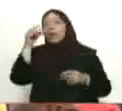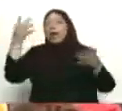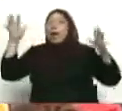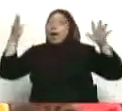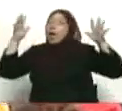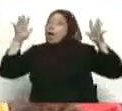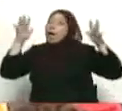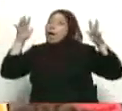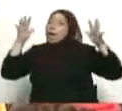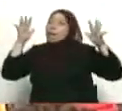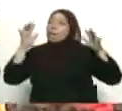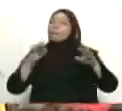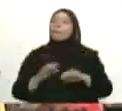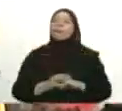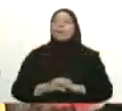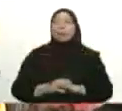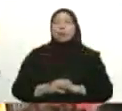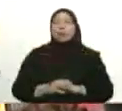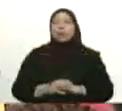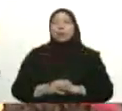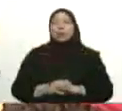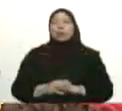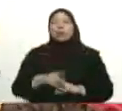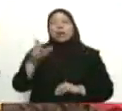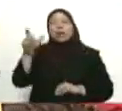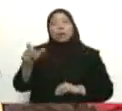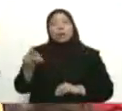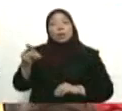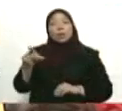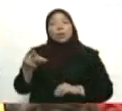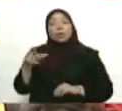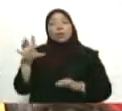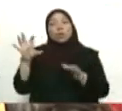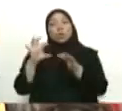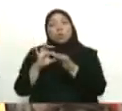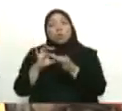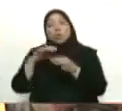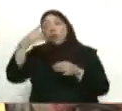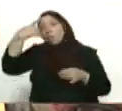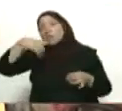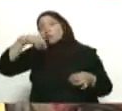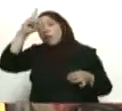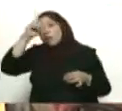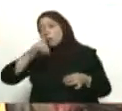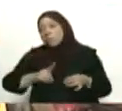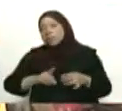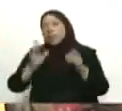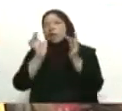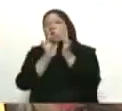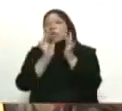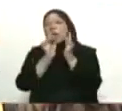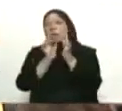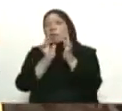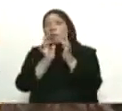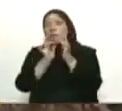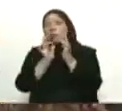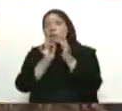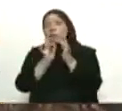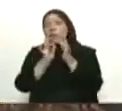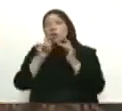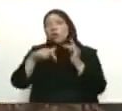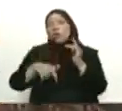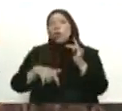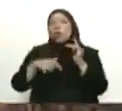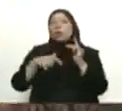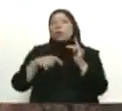compañera de enlace de los compañeros y hermanos con discapacidad yo